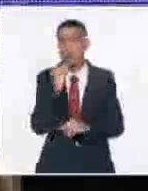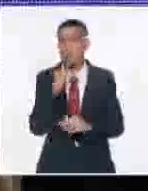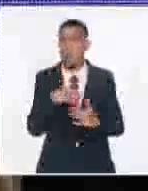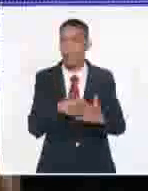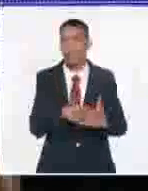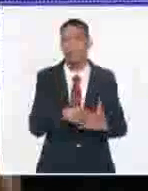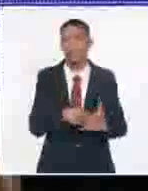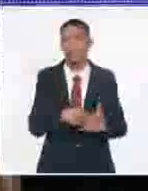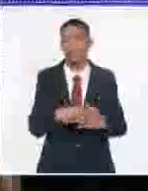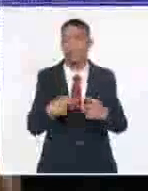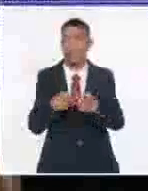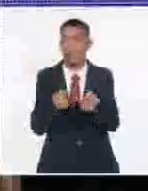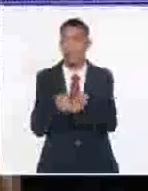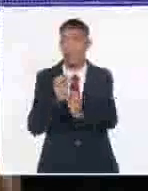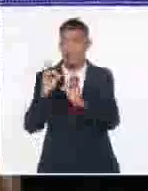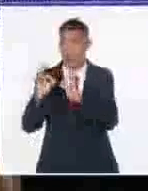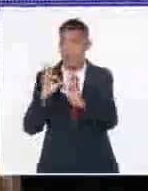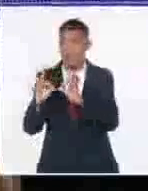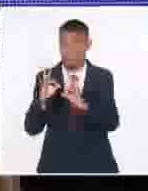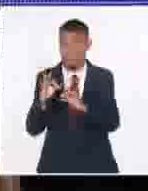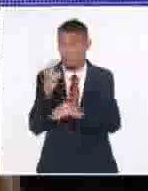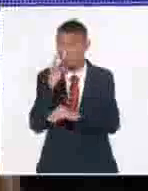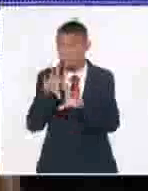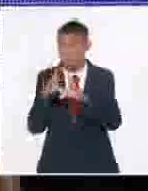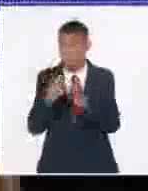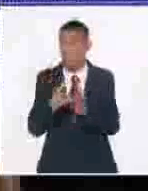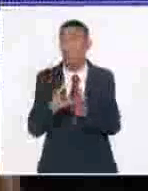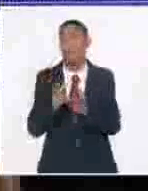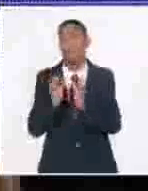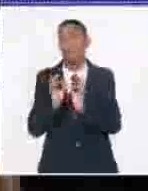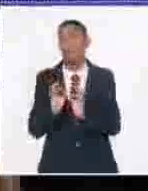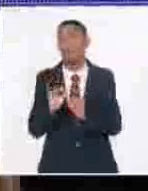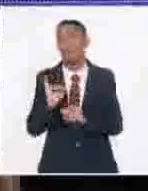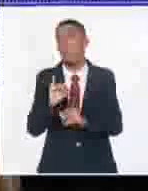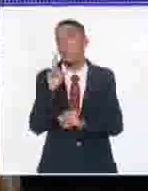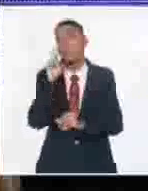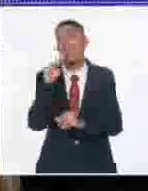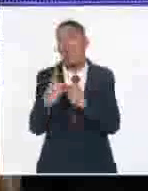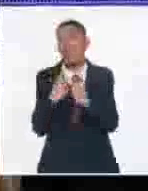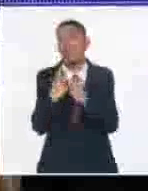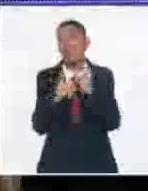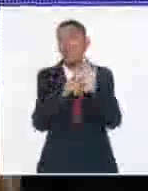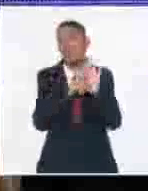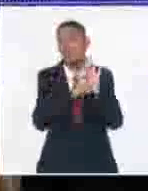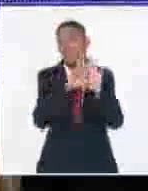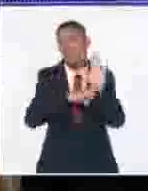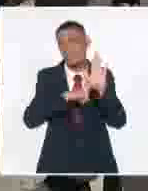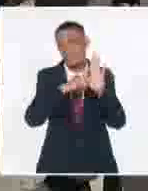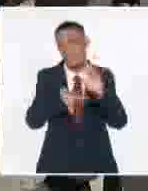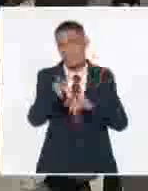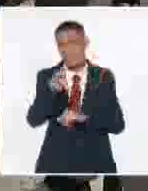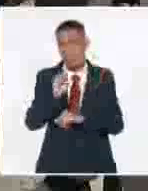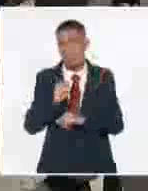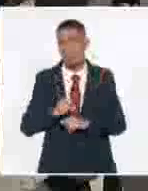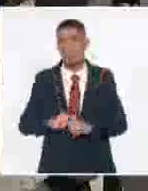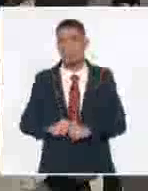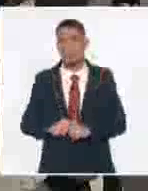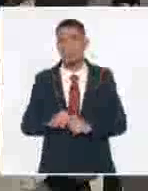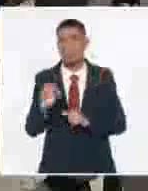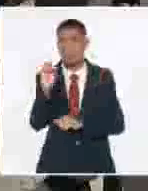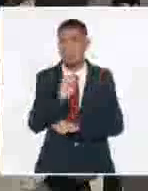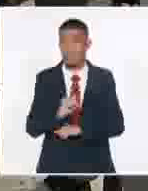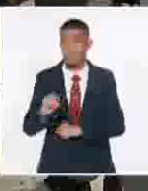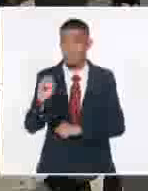de Seguridad, y dada la necesidad de una reforma urgente e integral de la